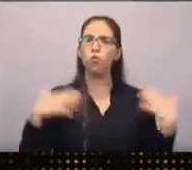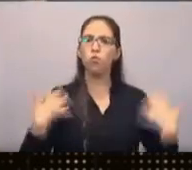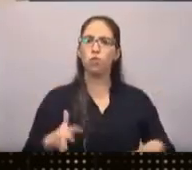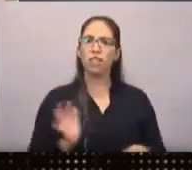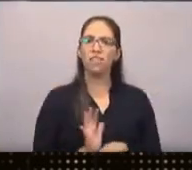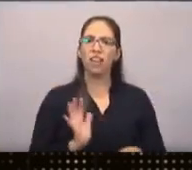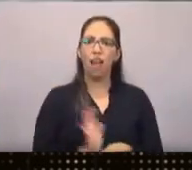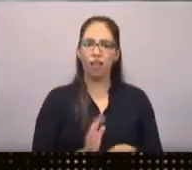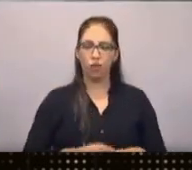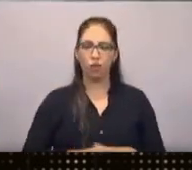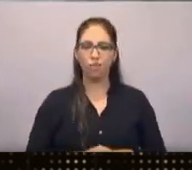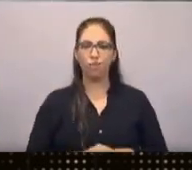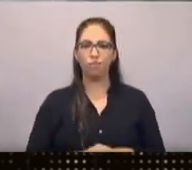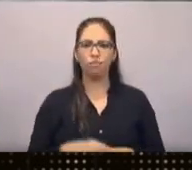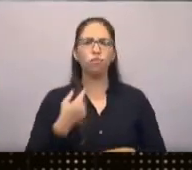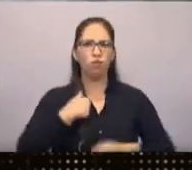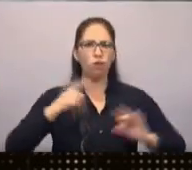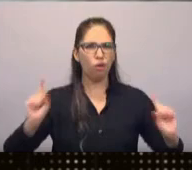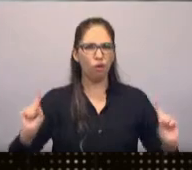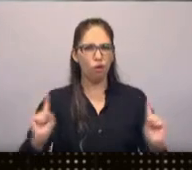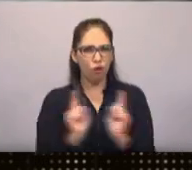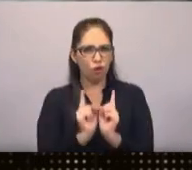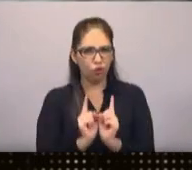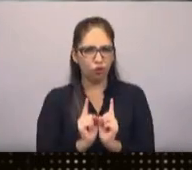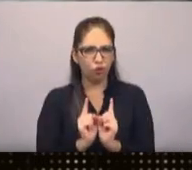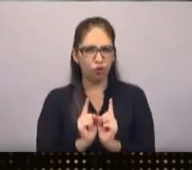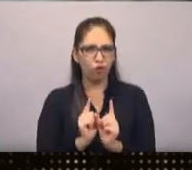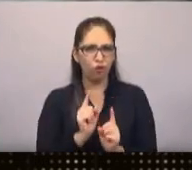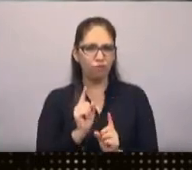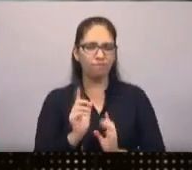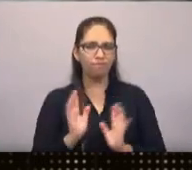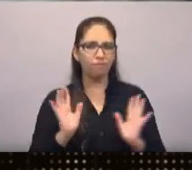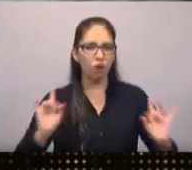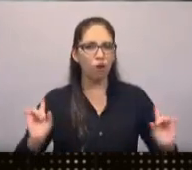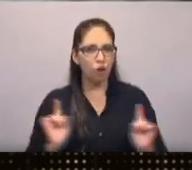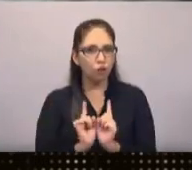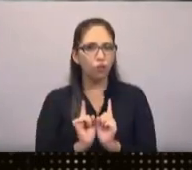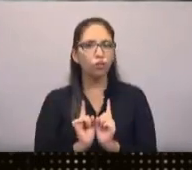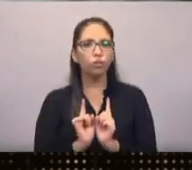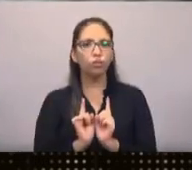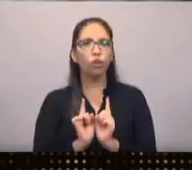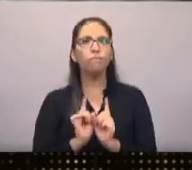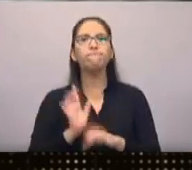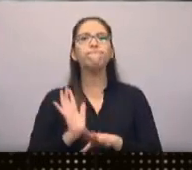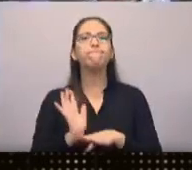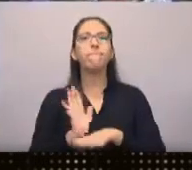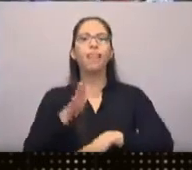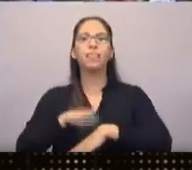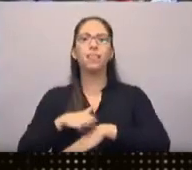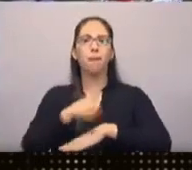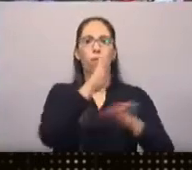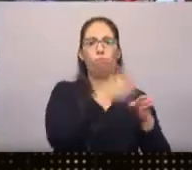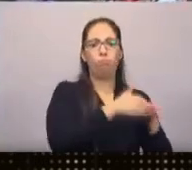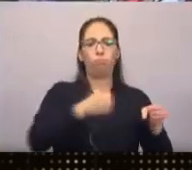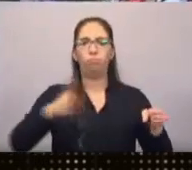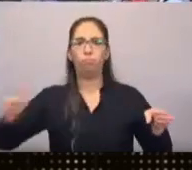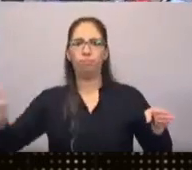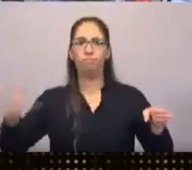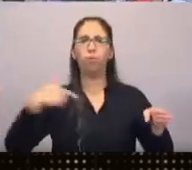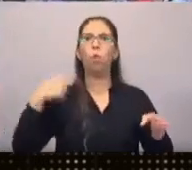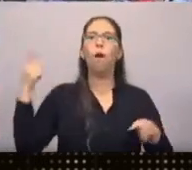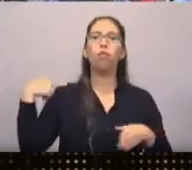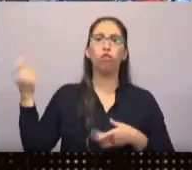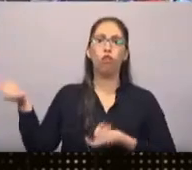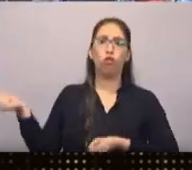que voy a ser muy breve una muy breve línea de tiempo nosotros recibimos la provincia de Buenos